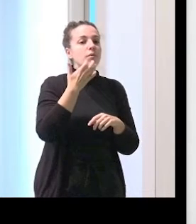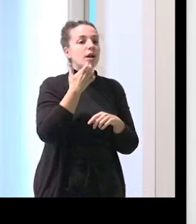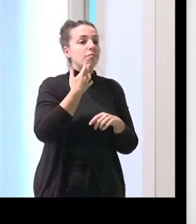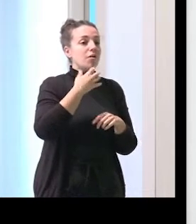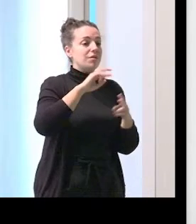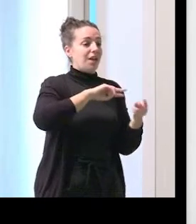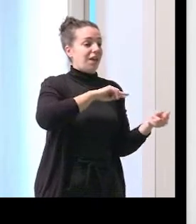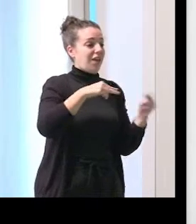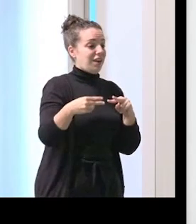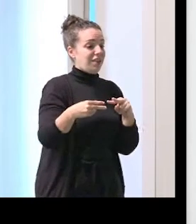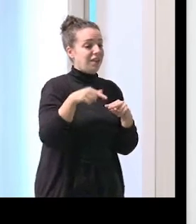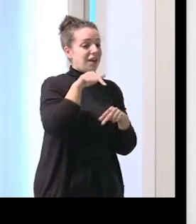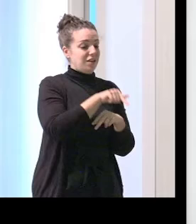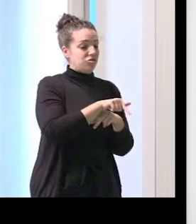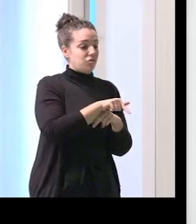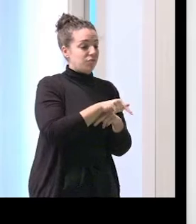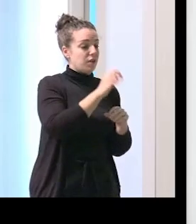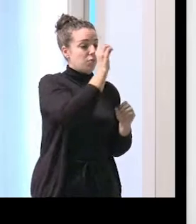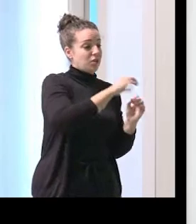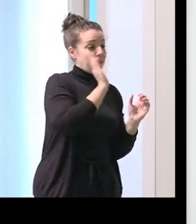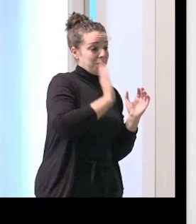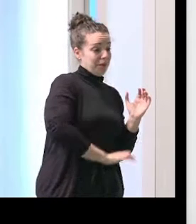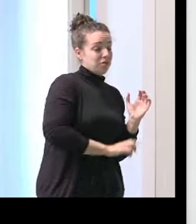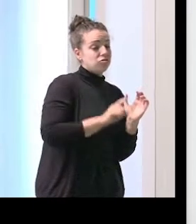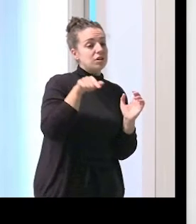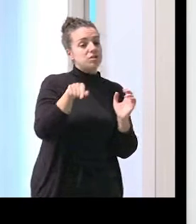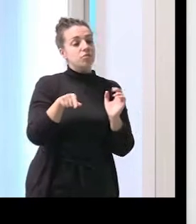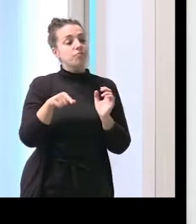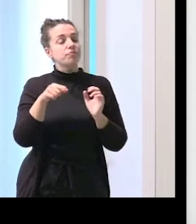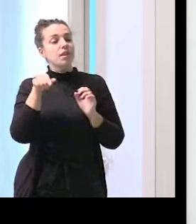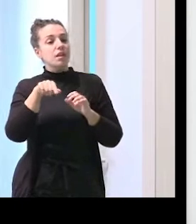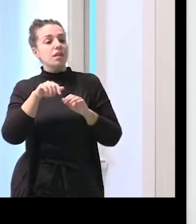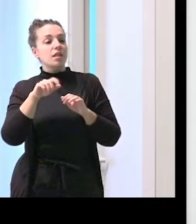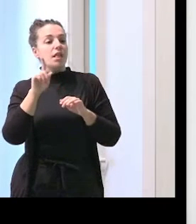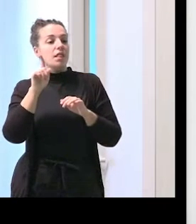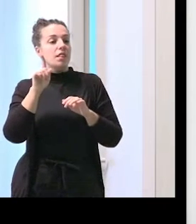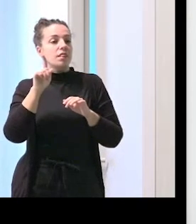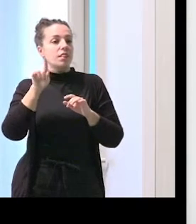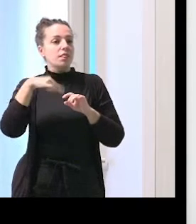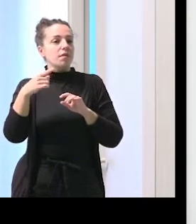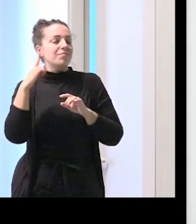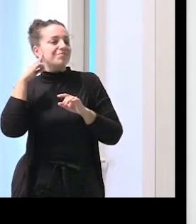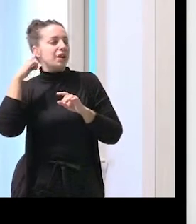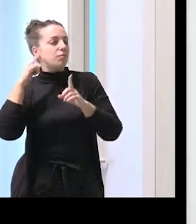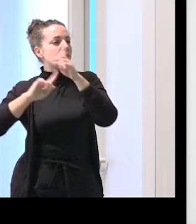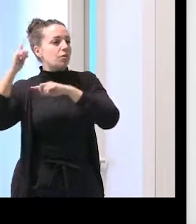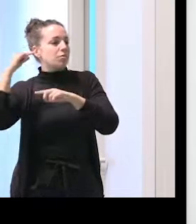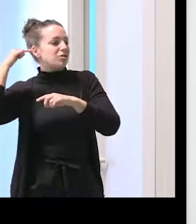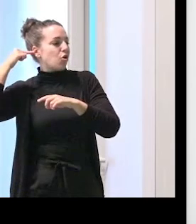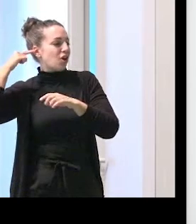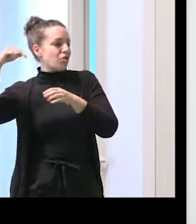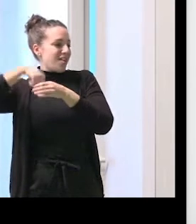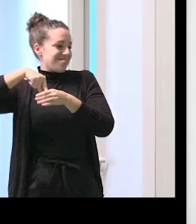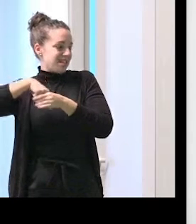tiene menor porcentaje y son más frecuentes las malformaciones del oído interno. Habiendo una aplasia e hipoplasia al